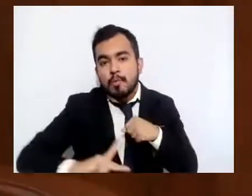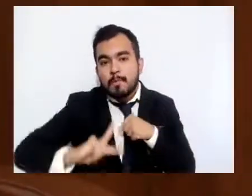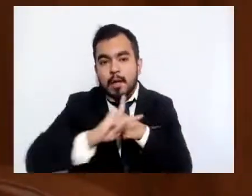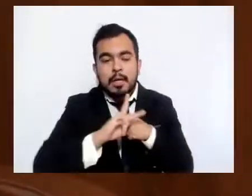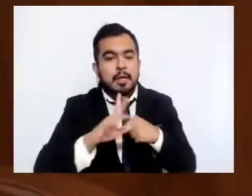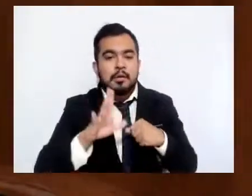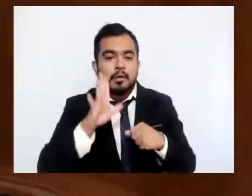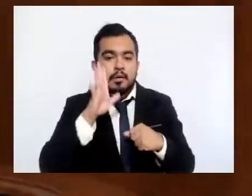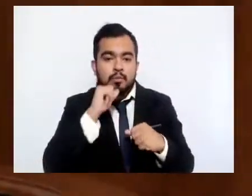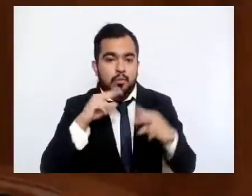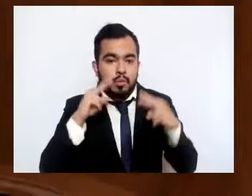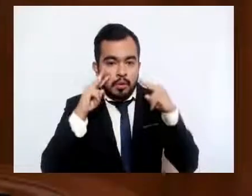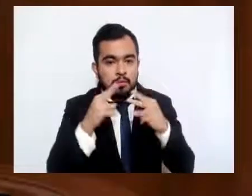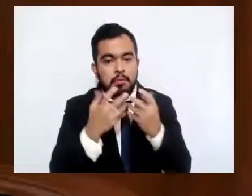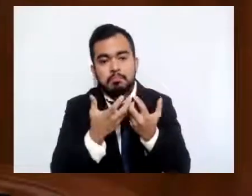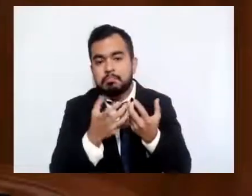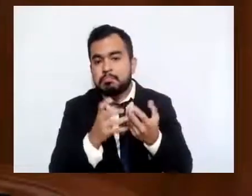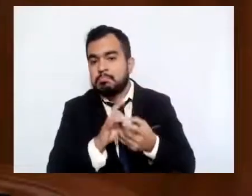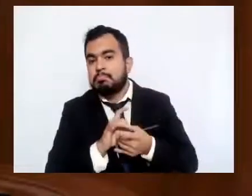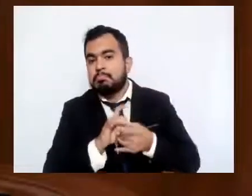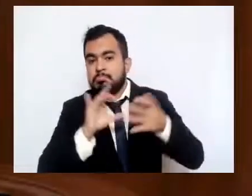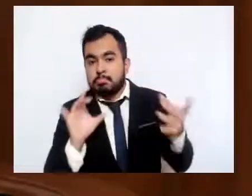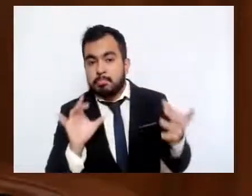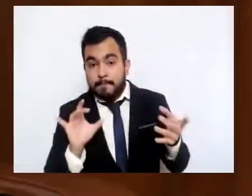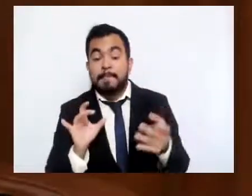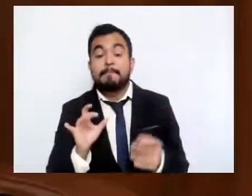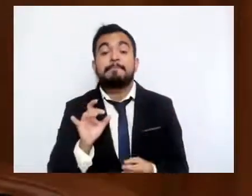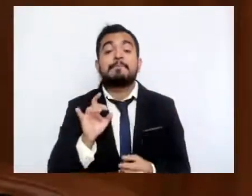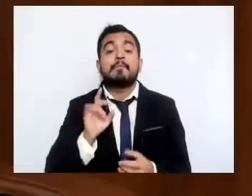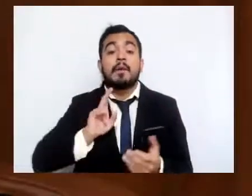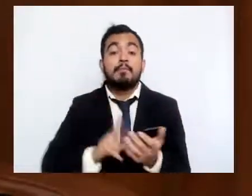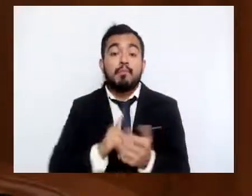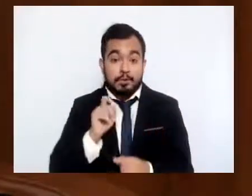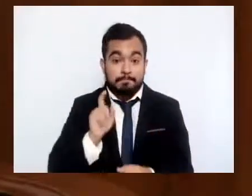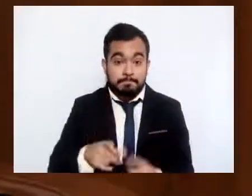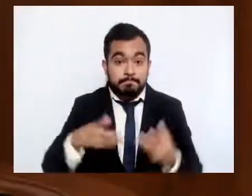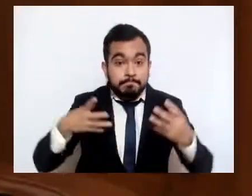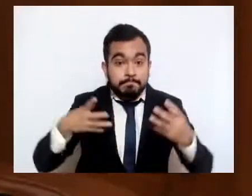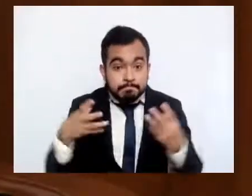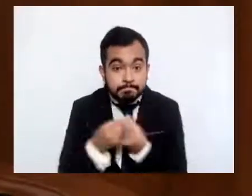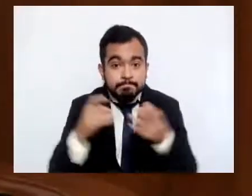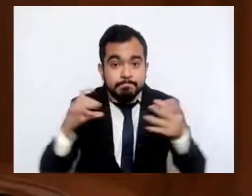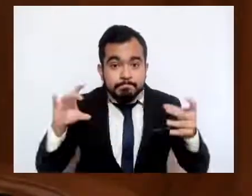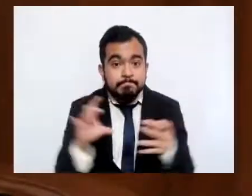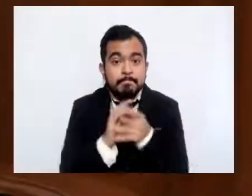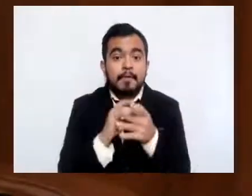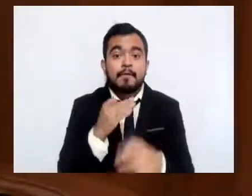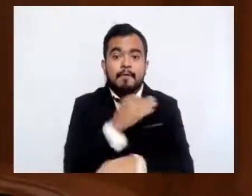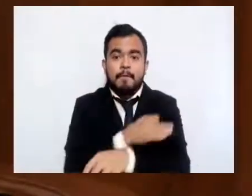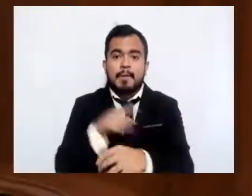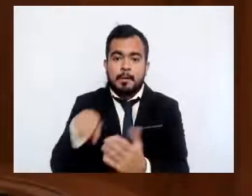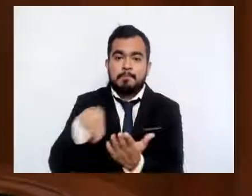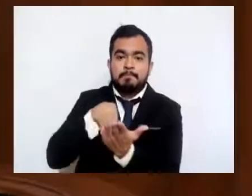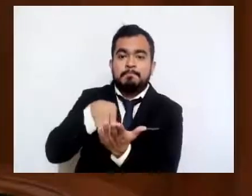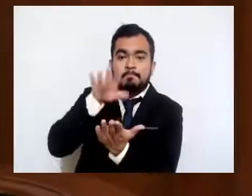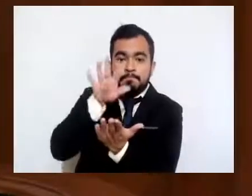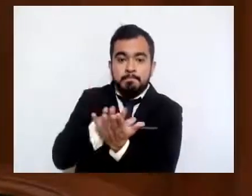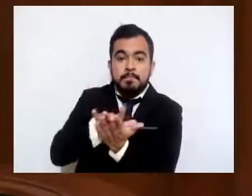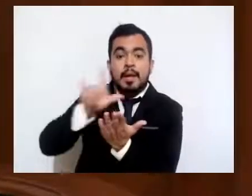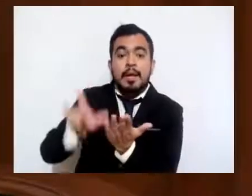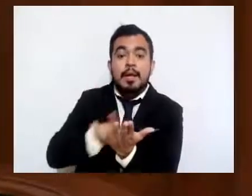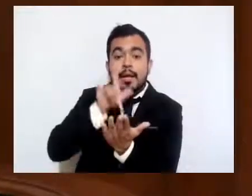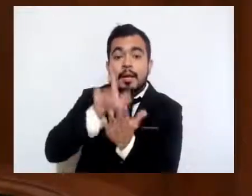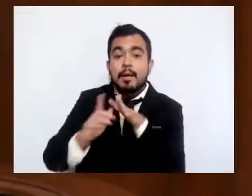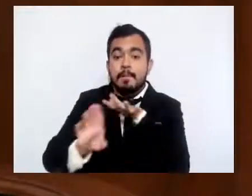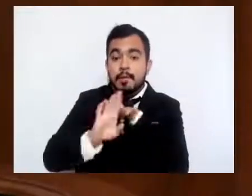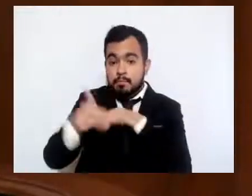ejemplo del principio de reunificación familiar establecido en la Ley de Migración para las Personas Extranjeras en México,